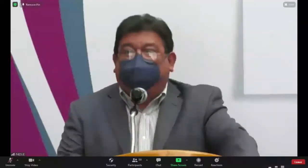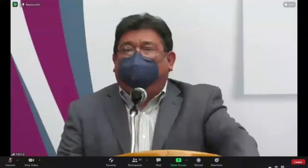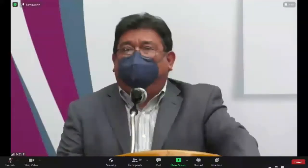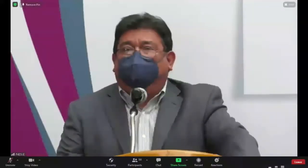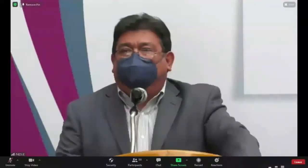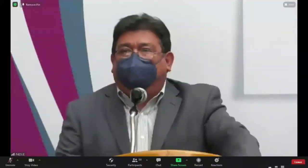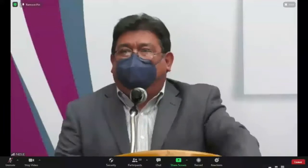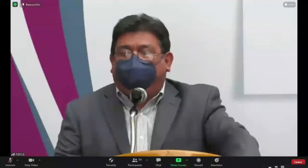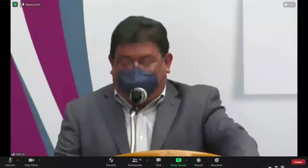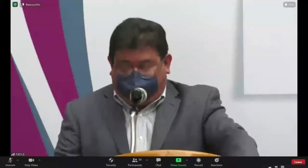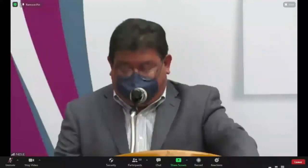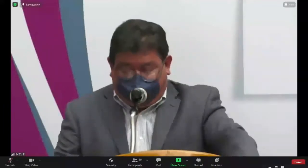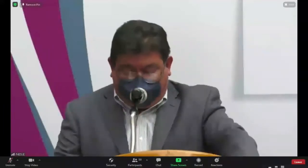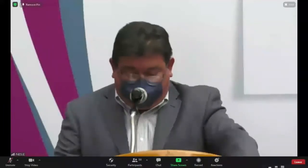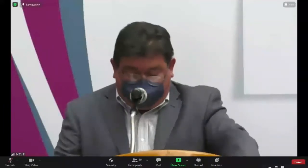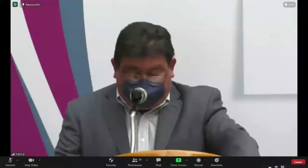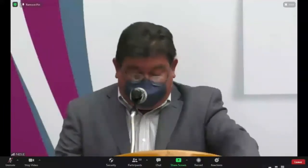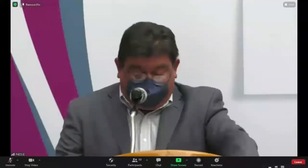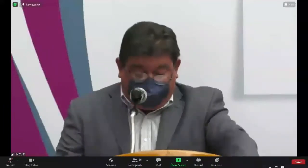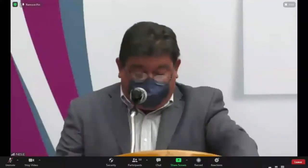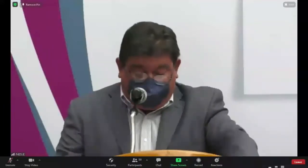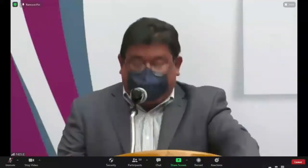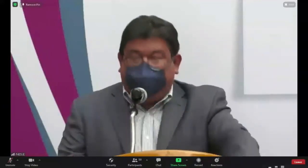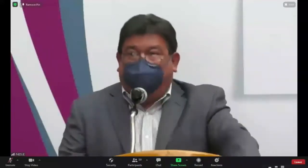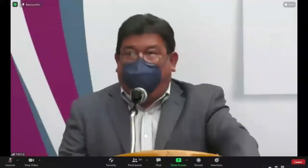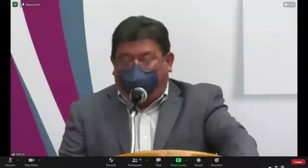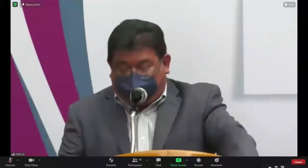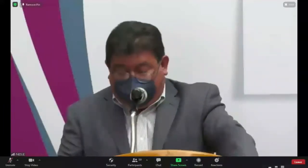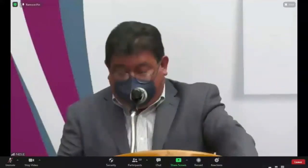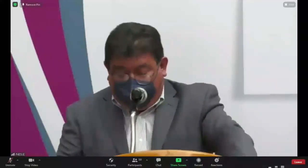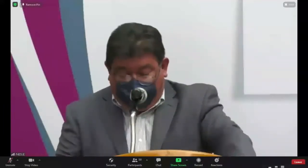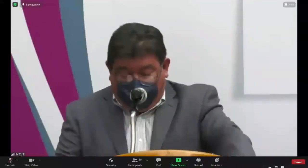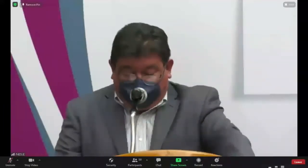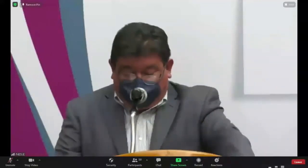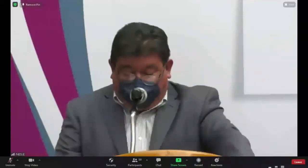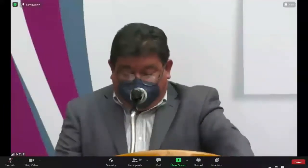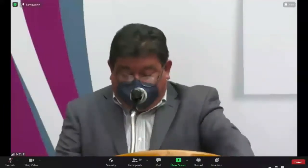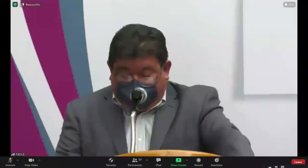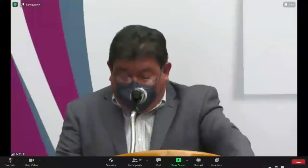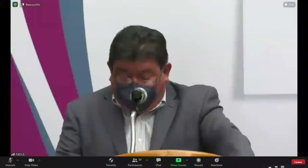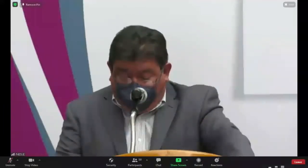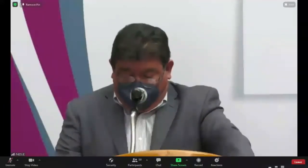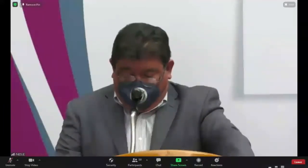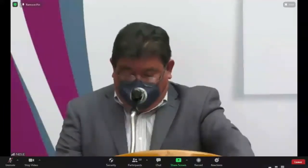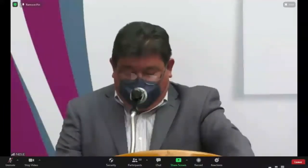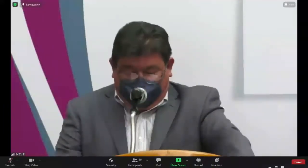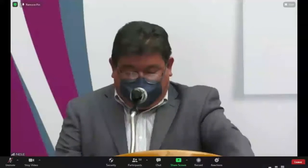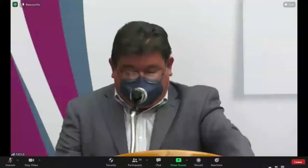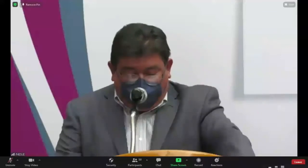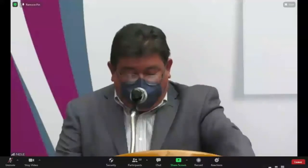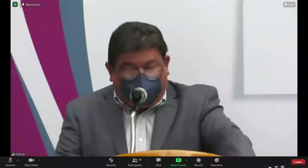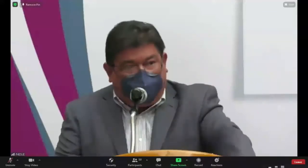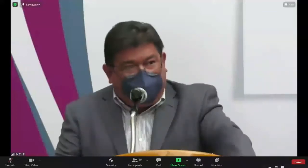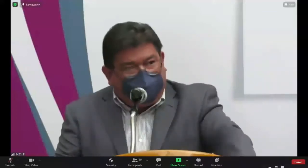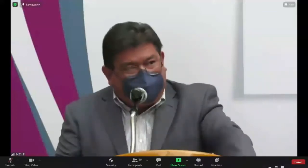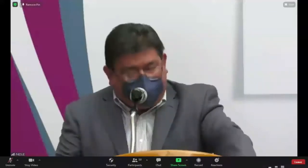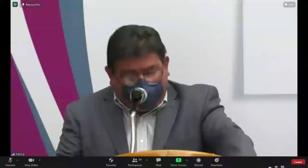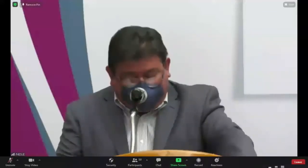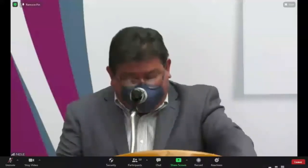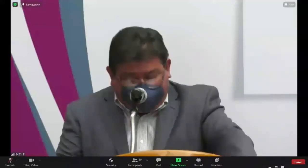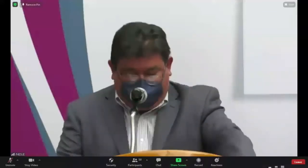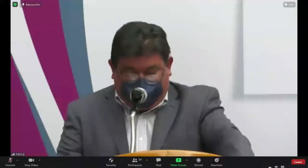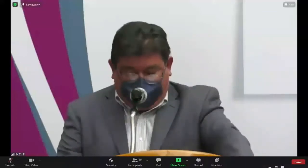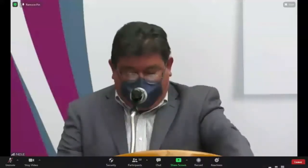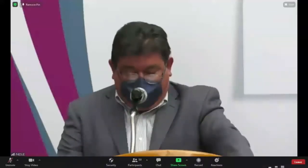tanto nacionales como extranjeros, que solo buscan su afán de lucro, que su único fin es la